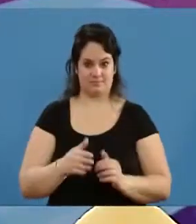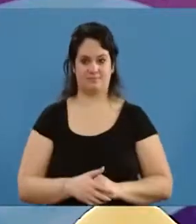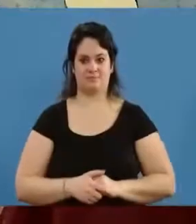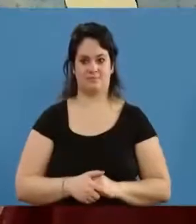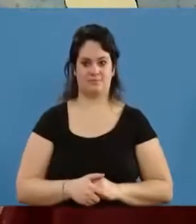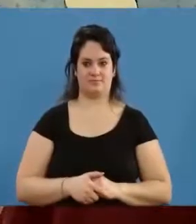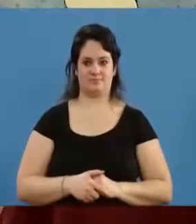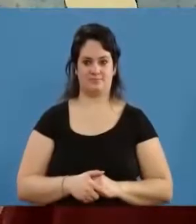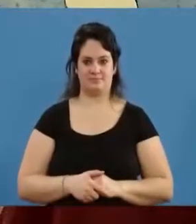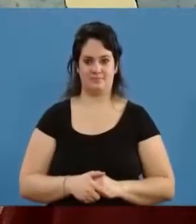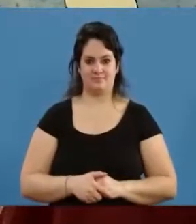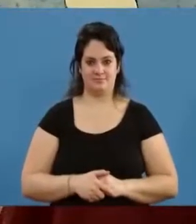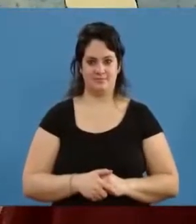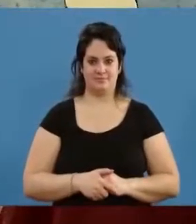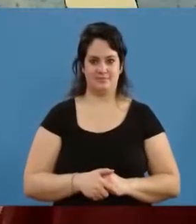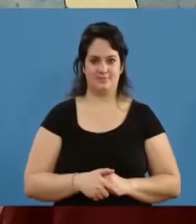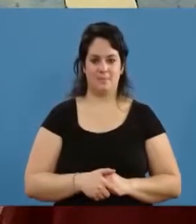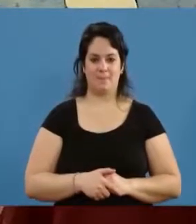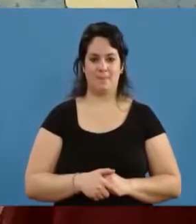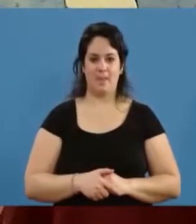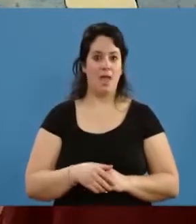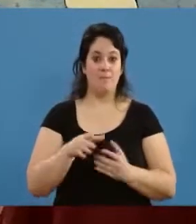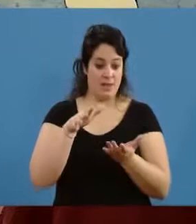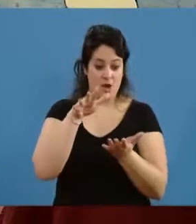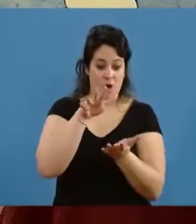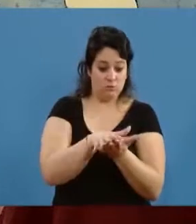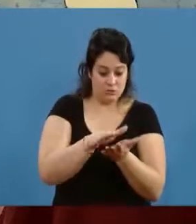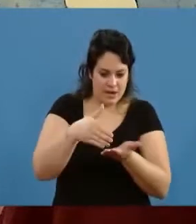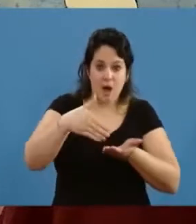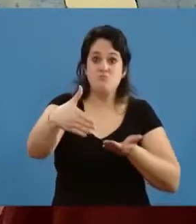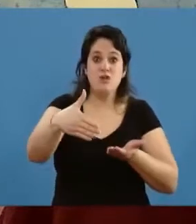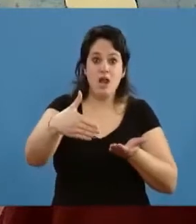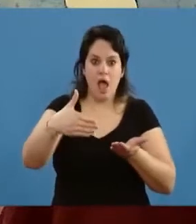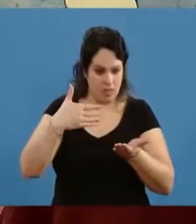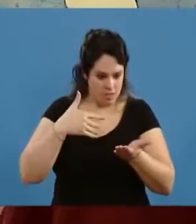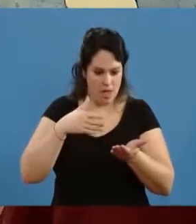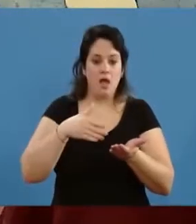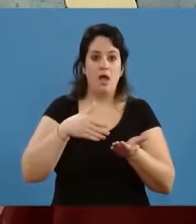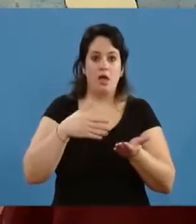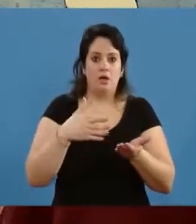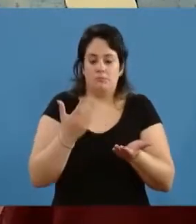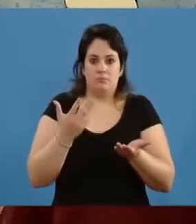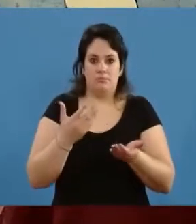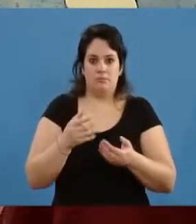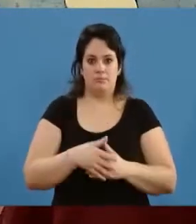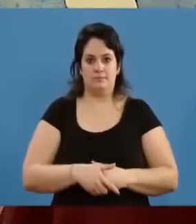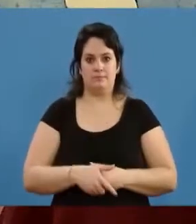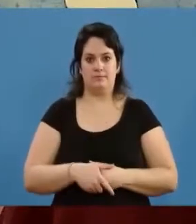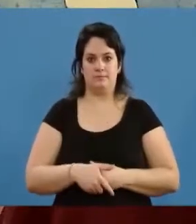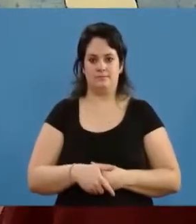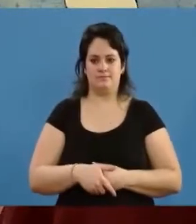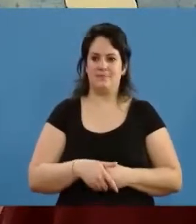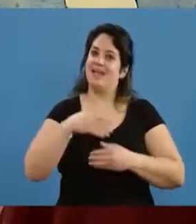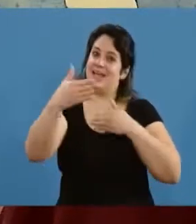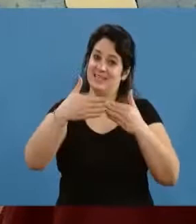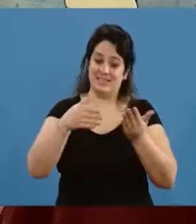marcas. Más grandes que todo su cuerpo. Más grande que todo su cuerpo. Y